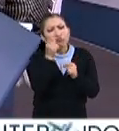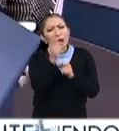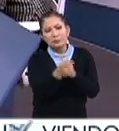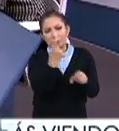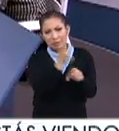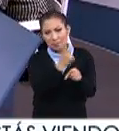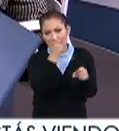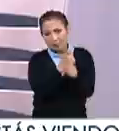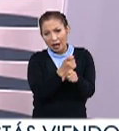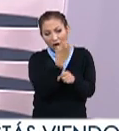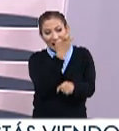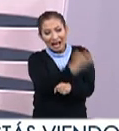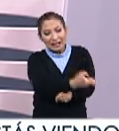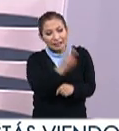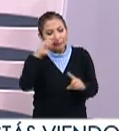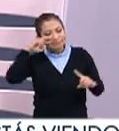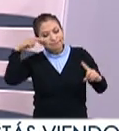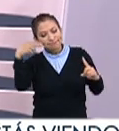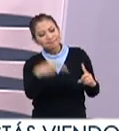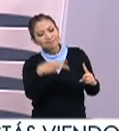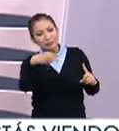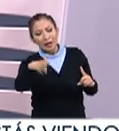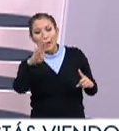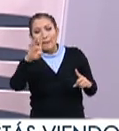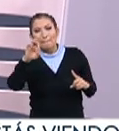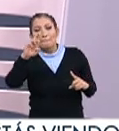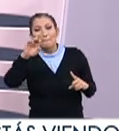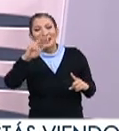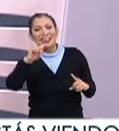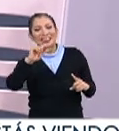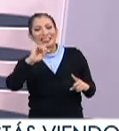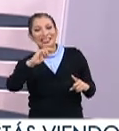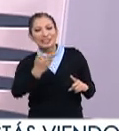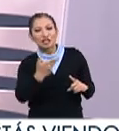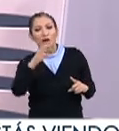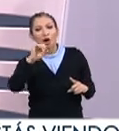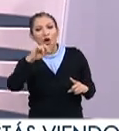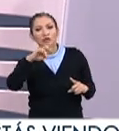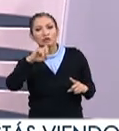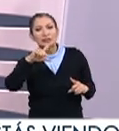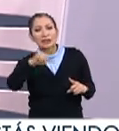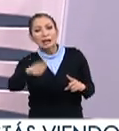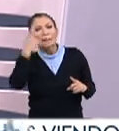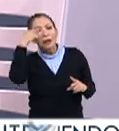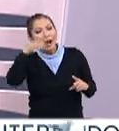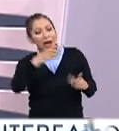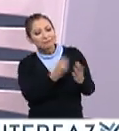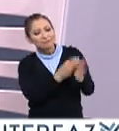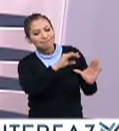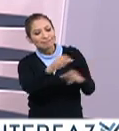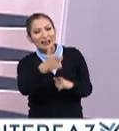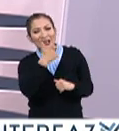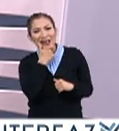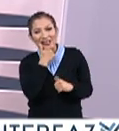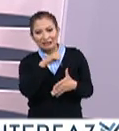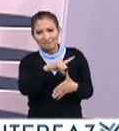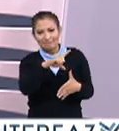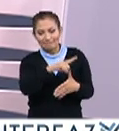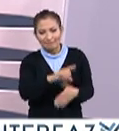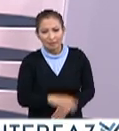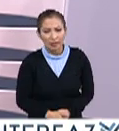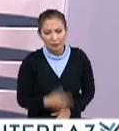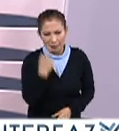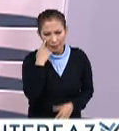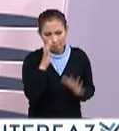trata primero, pues esta perspectiva desde el British Council sobre las políticas públicas en inglés en América Latina. Claro. Bueno,